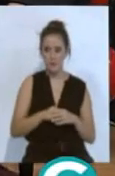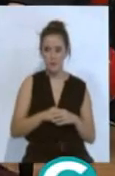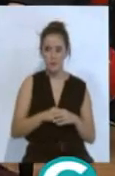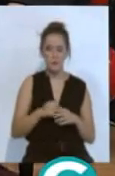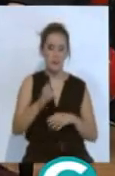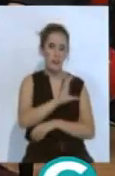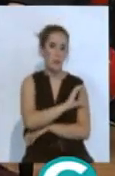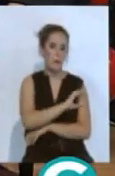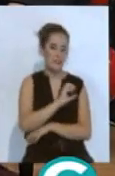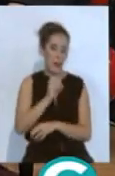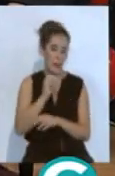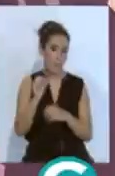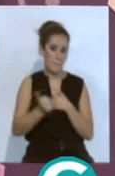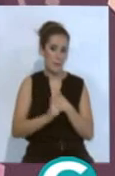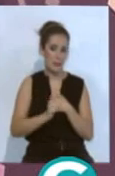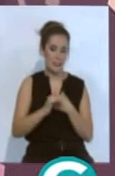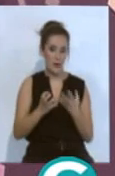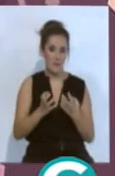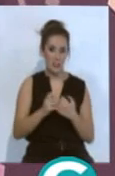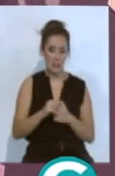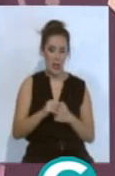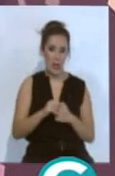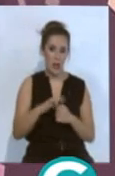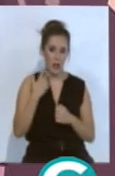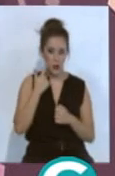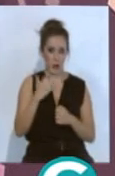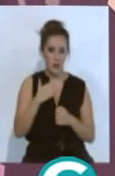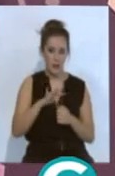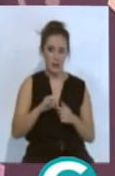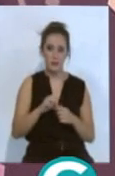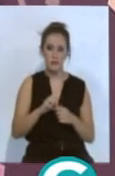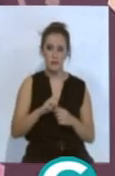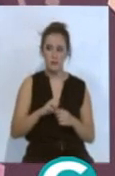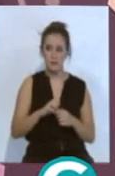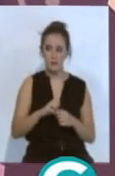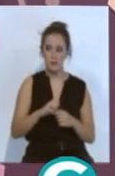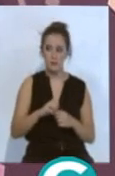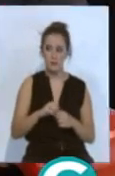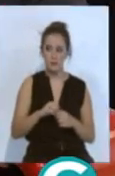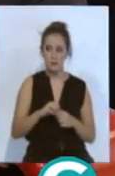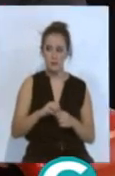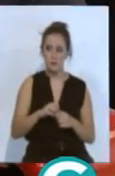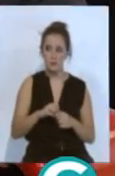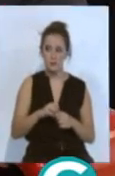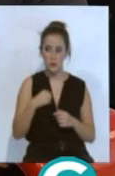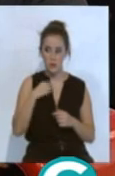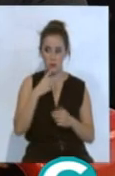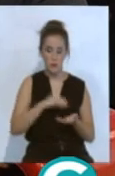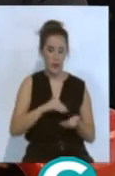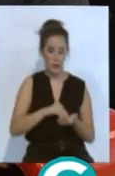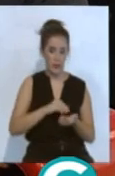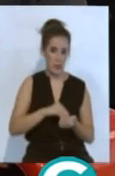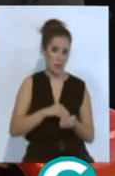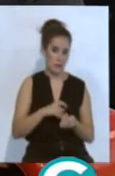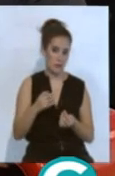Papas Fritas, agüita, ¿eh? Con el encarnar el personaje ahora de Capitán Papas Fritas. Es que yo lo he dicho muchas veces, Miriam,